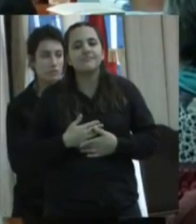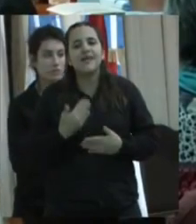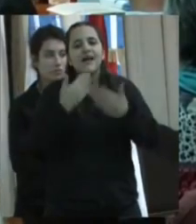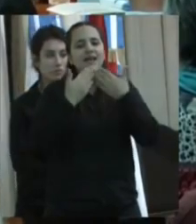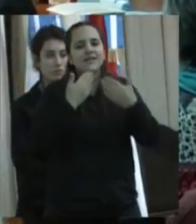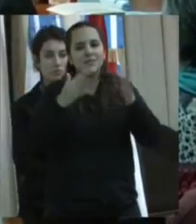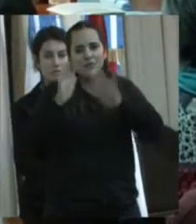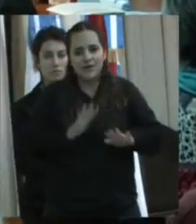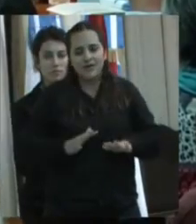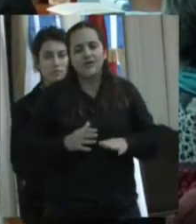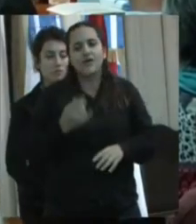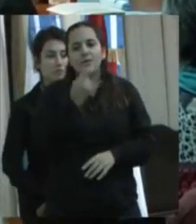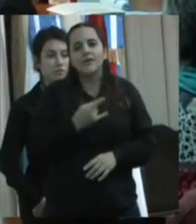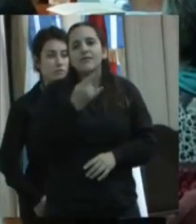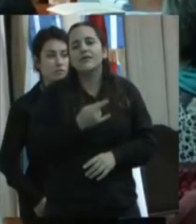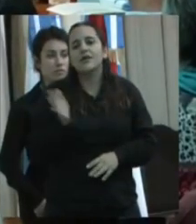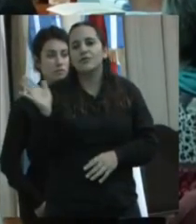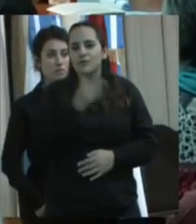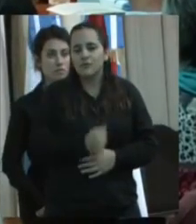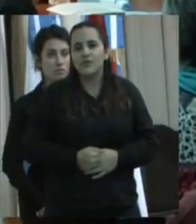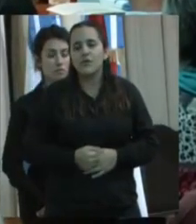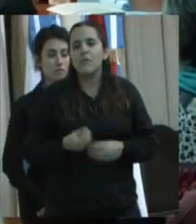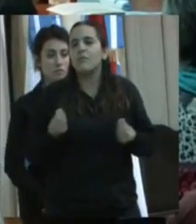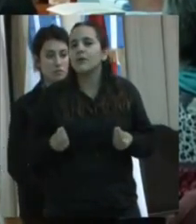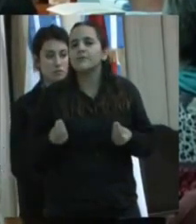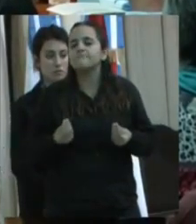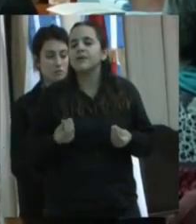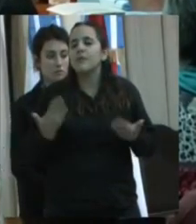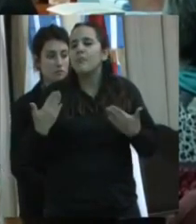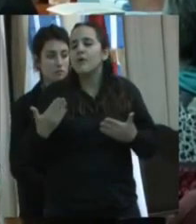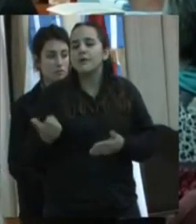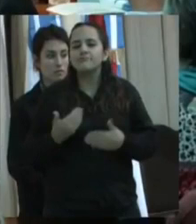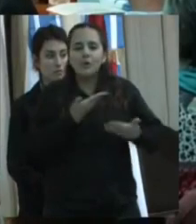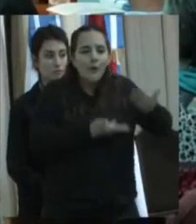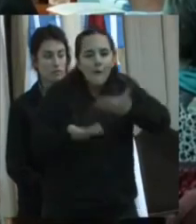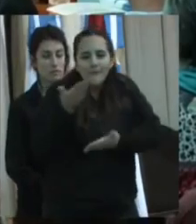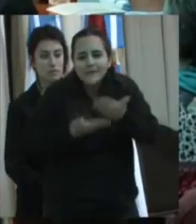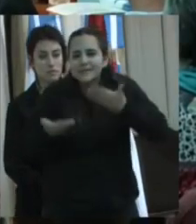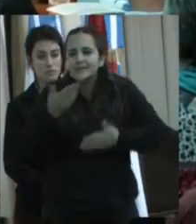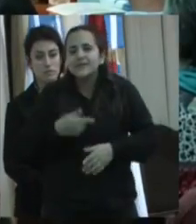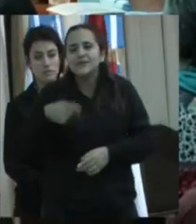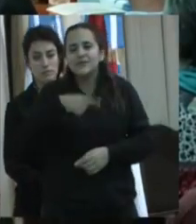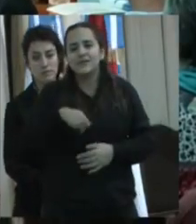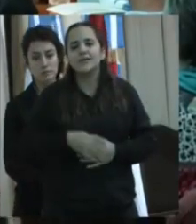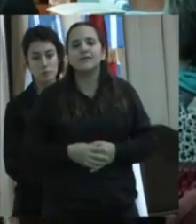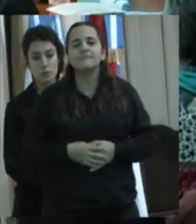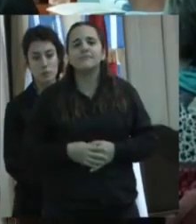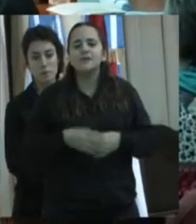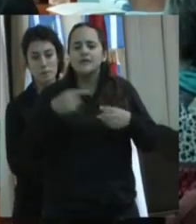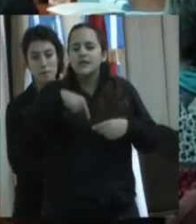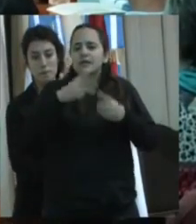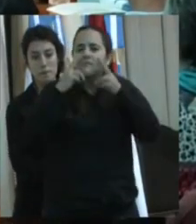los organizadores y a la universidad toda por la posibilidad de compartir esta investigación que